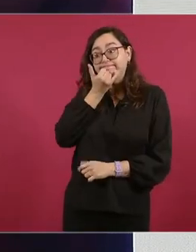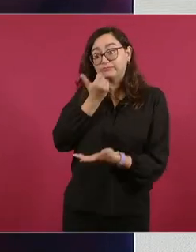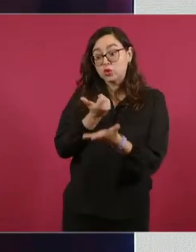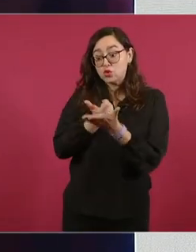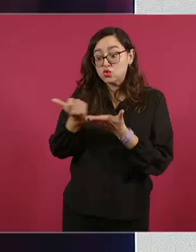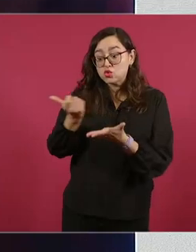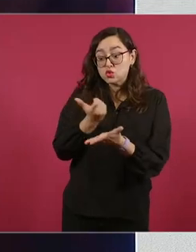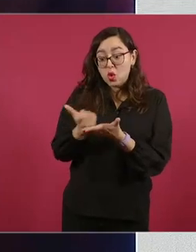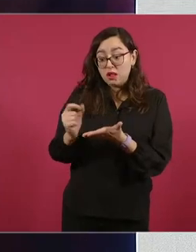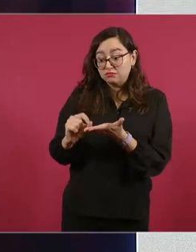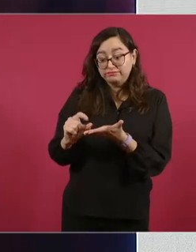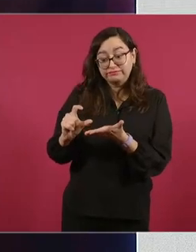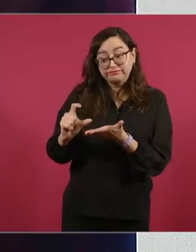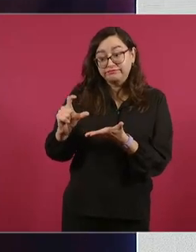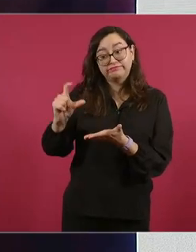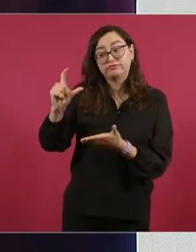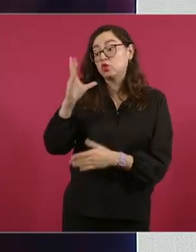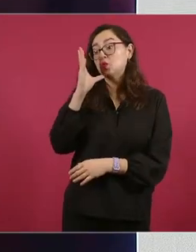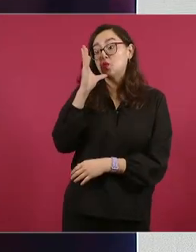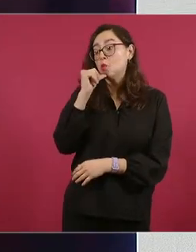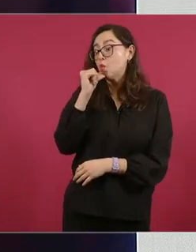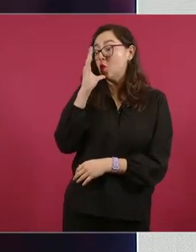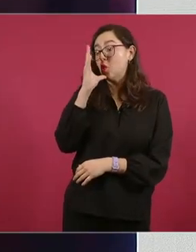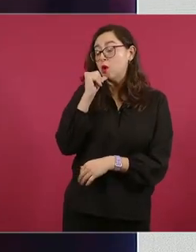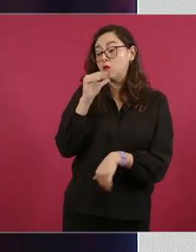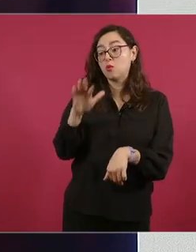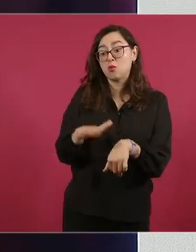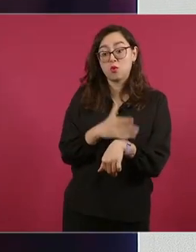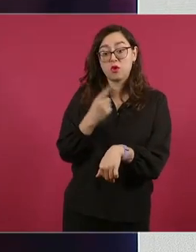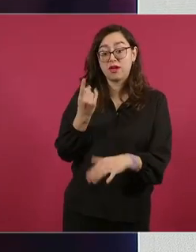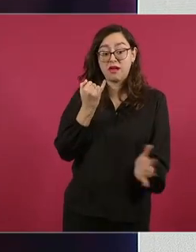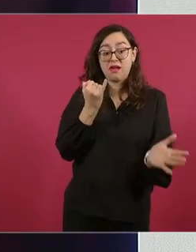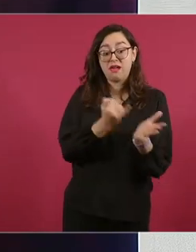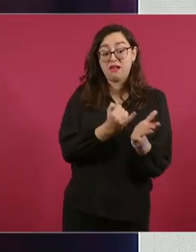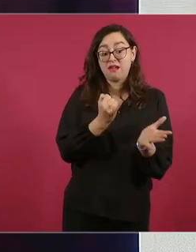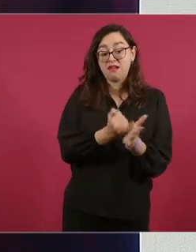se iba a incrementar la inflación.